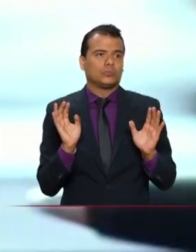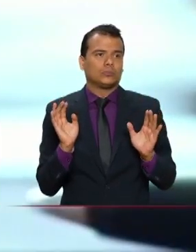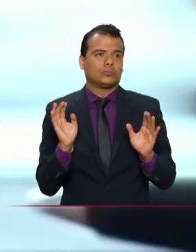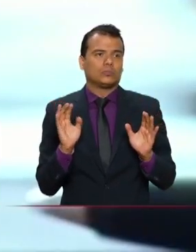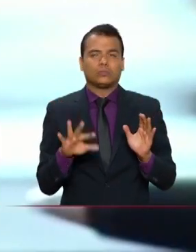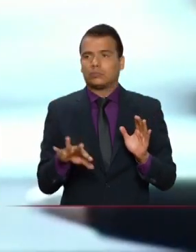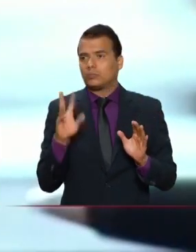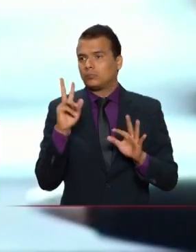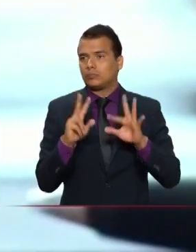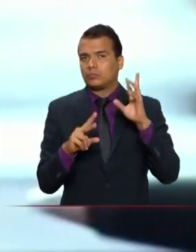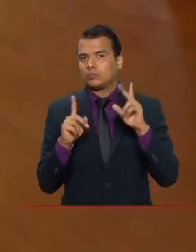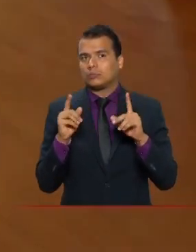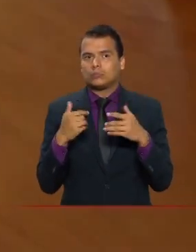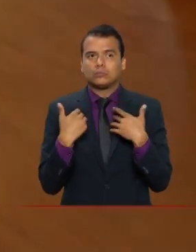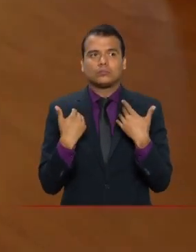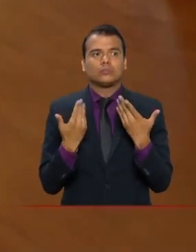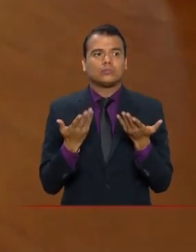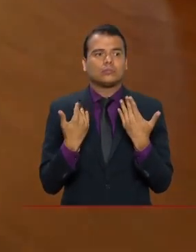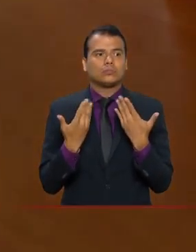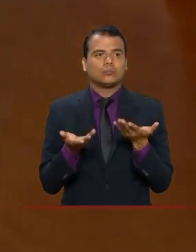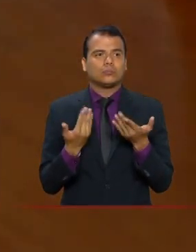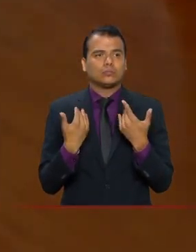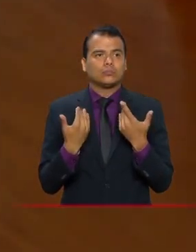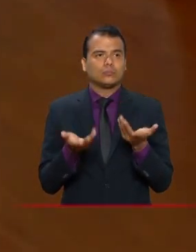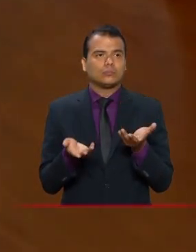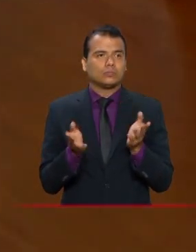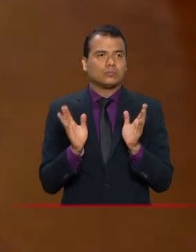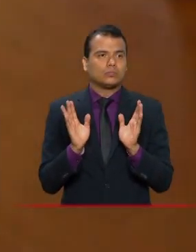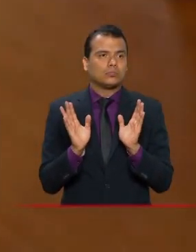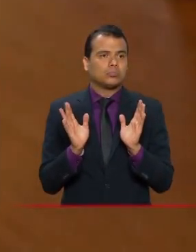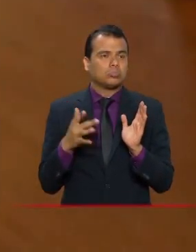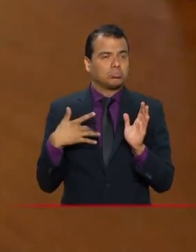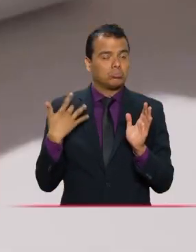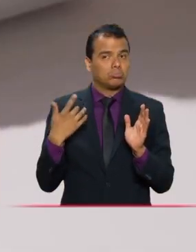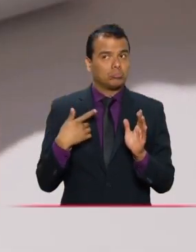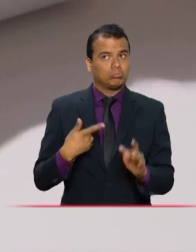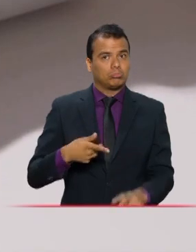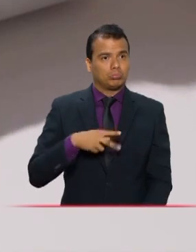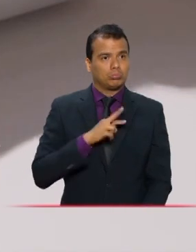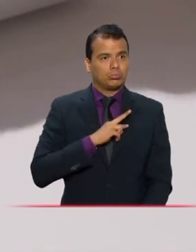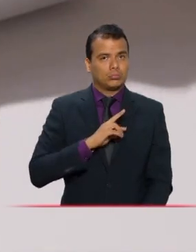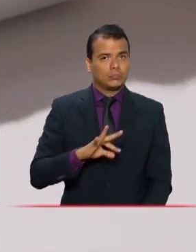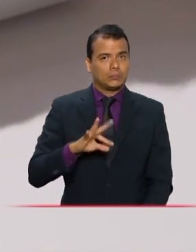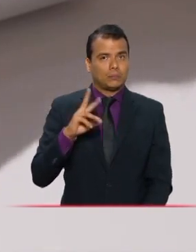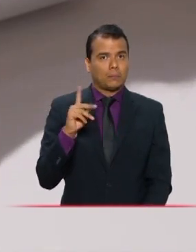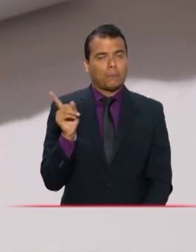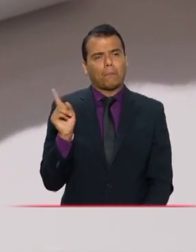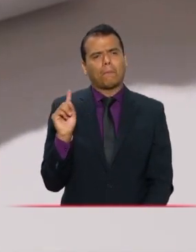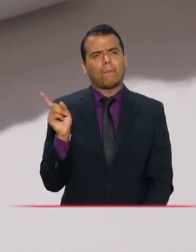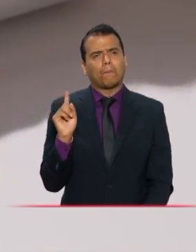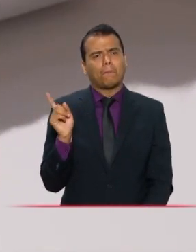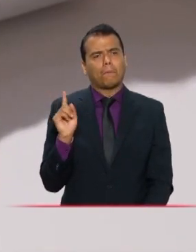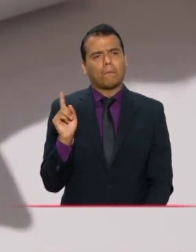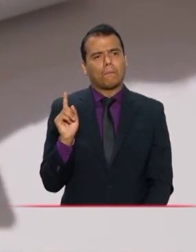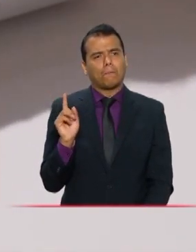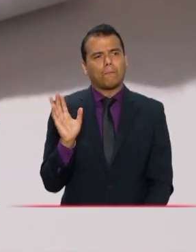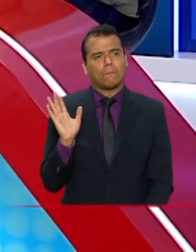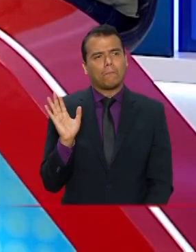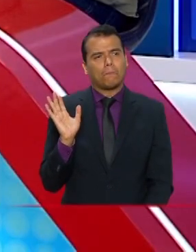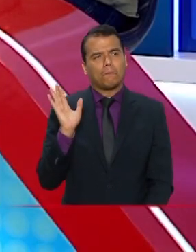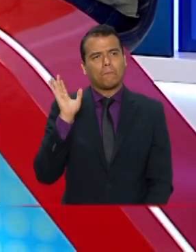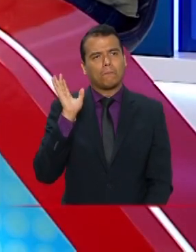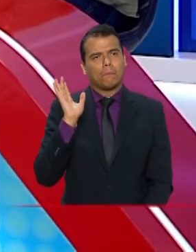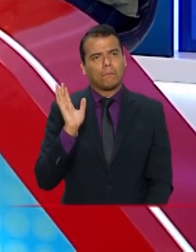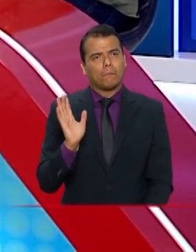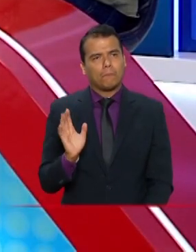espacio en el que tú no con sientes... Con datáfonos móviles. Claro, y es un espacio en el que tú no sientes que vas a ser vulnerado, ¿sí? Normalmente lo sientes cuando vas al cajero, entonces